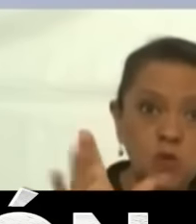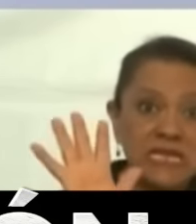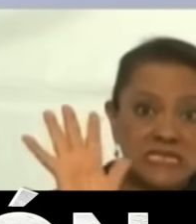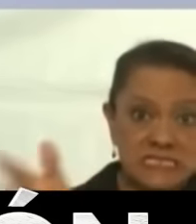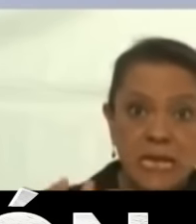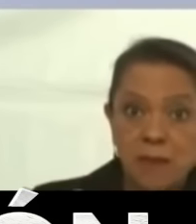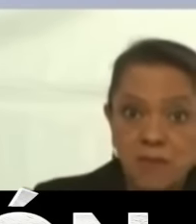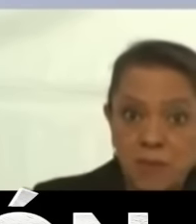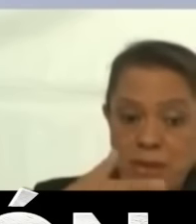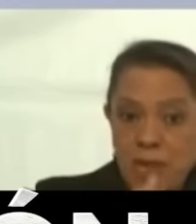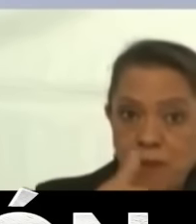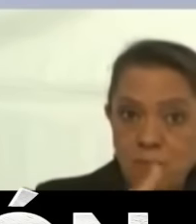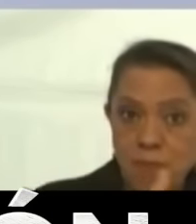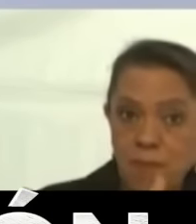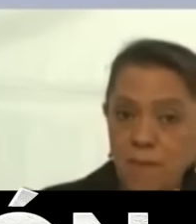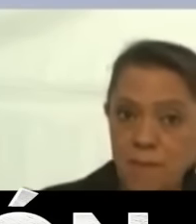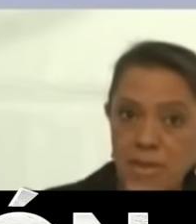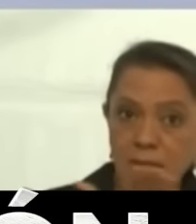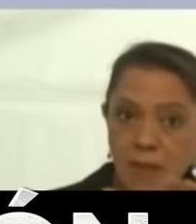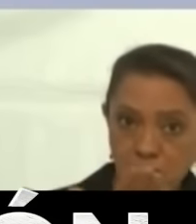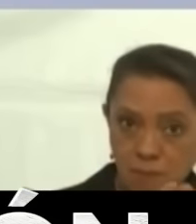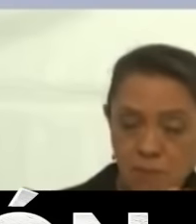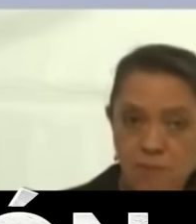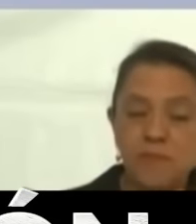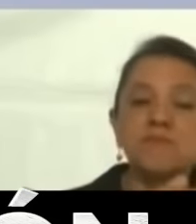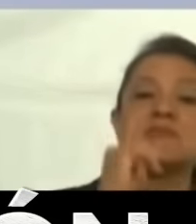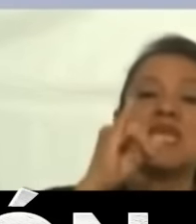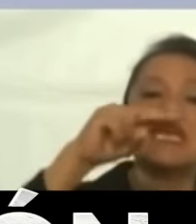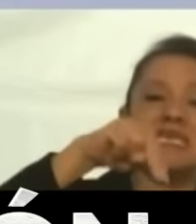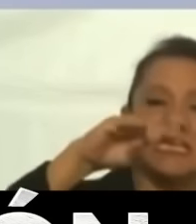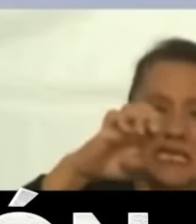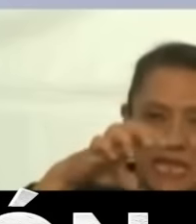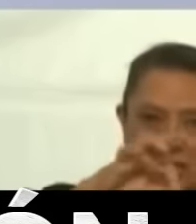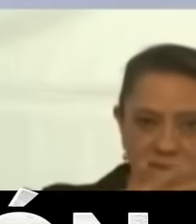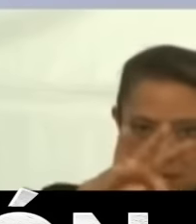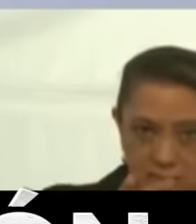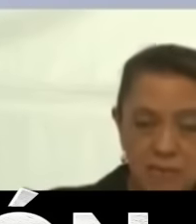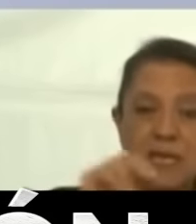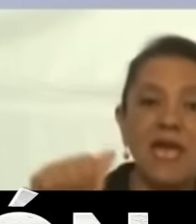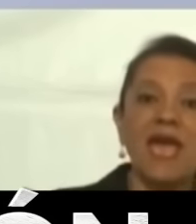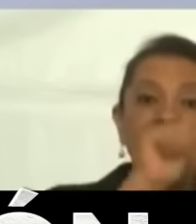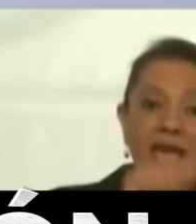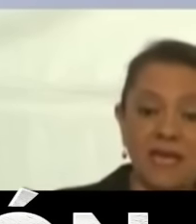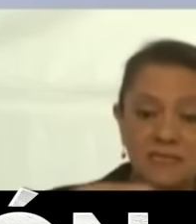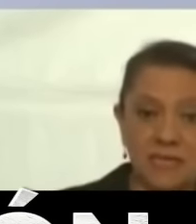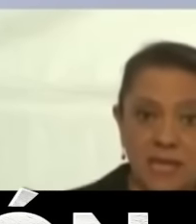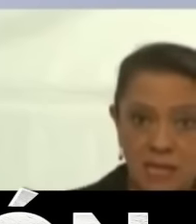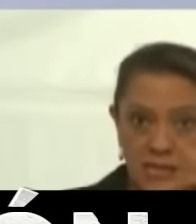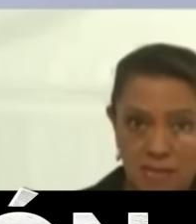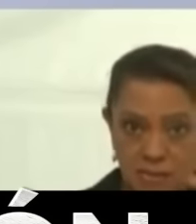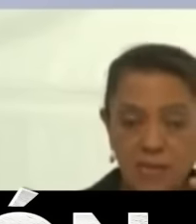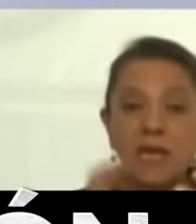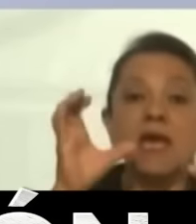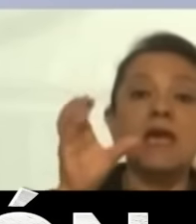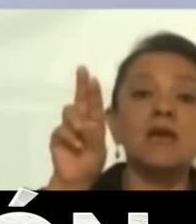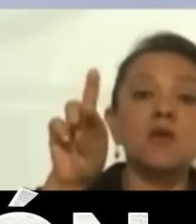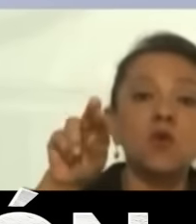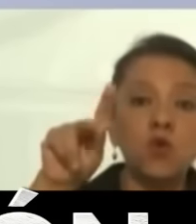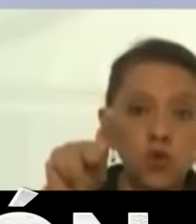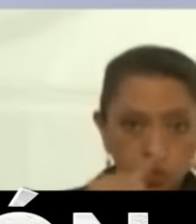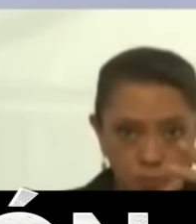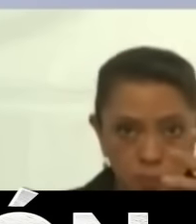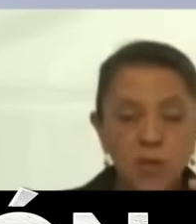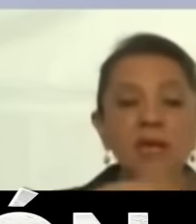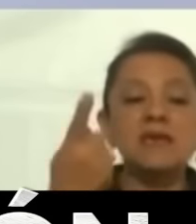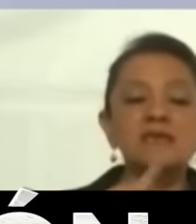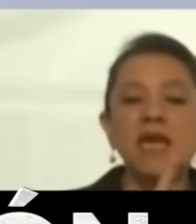registrarse. Identificación oficial, acta de nacimiento, su CURP, su comprobante de domicilio,